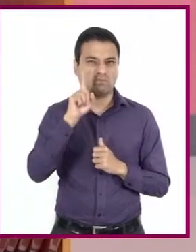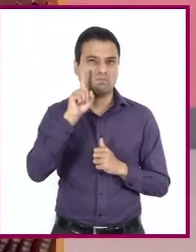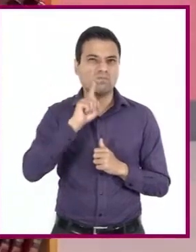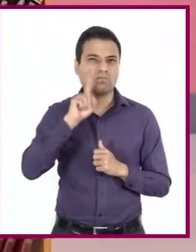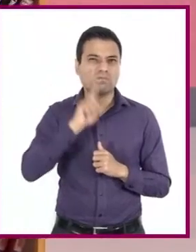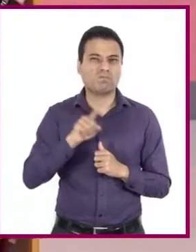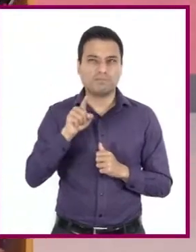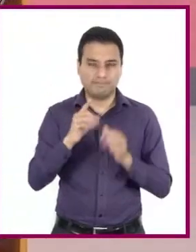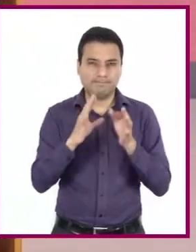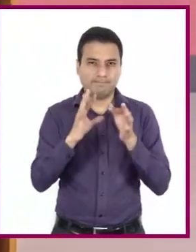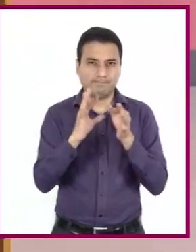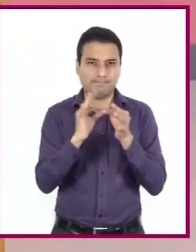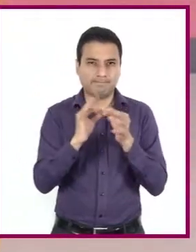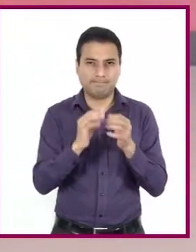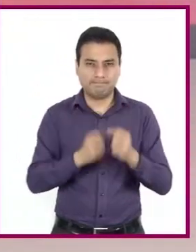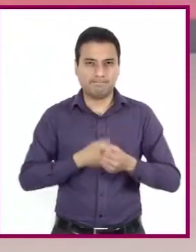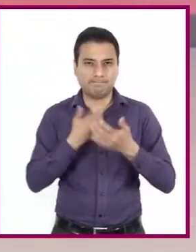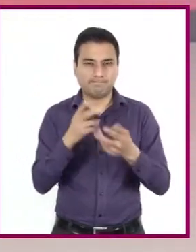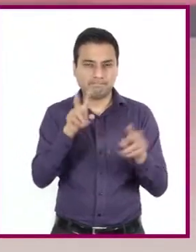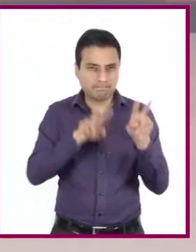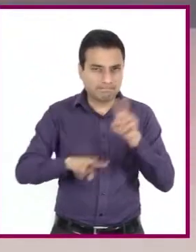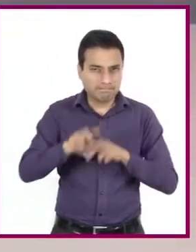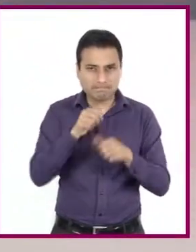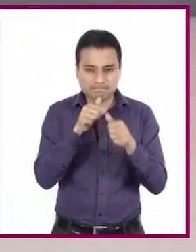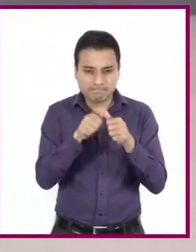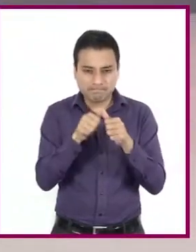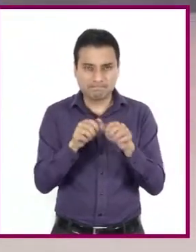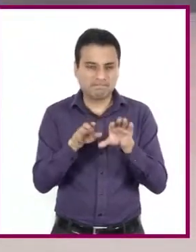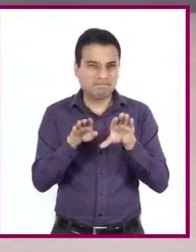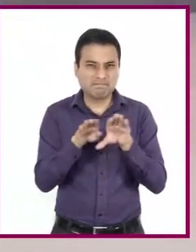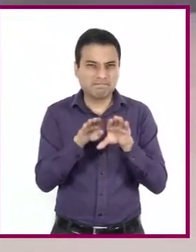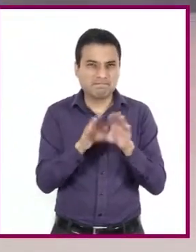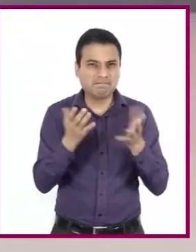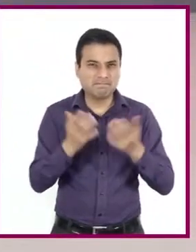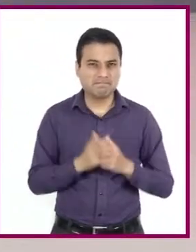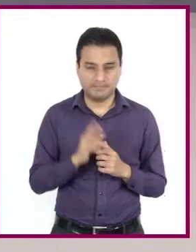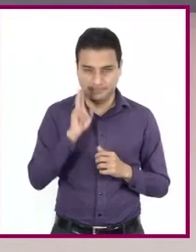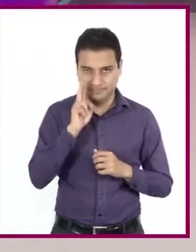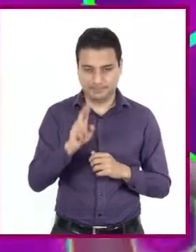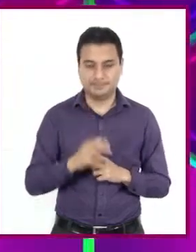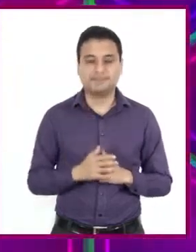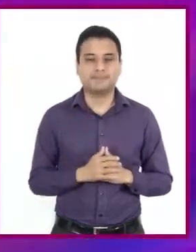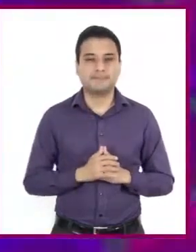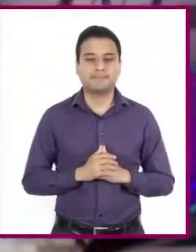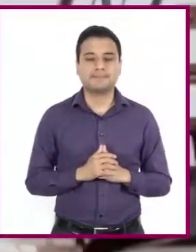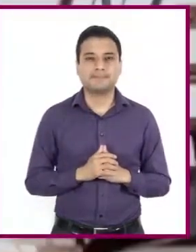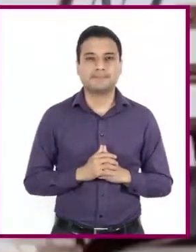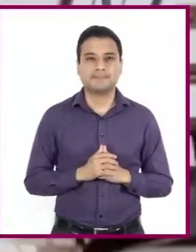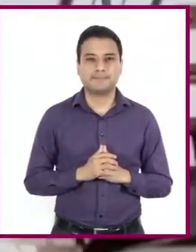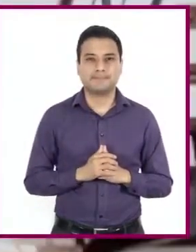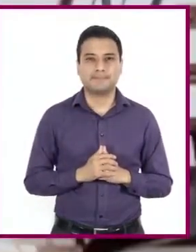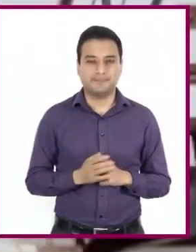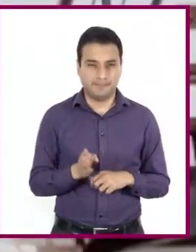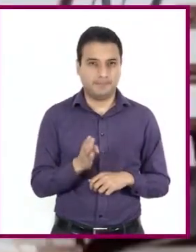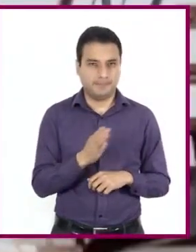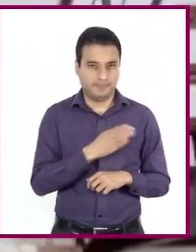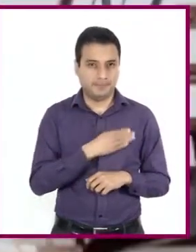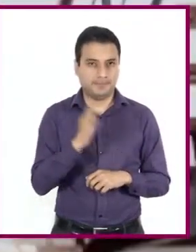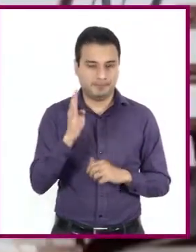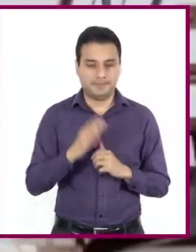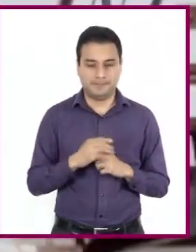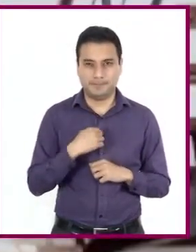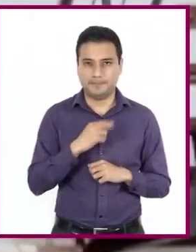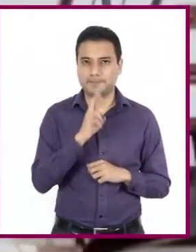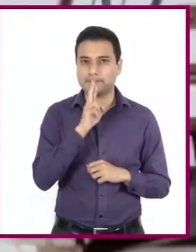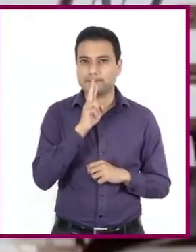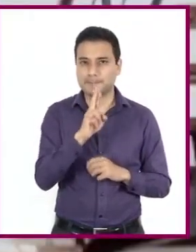de las letras en los poemas visuales y otros aspectos en este tipo de textos. Bueno, para responder esta